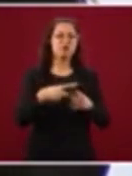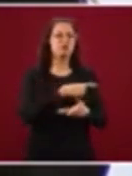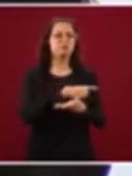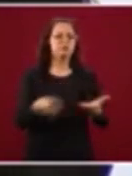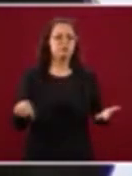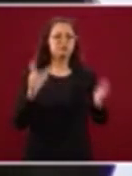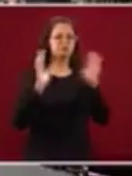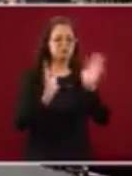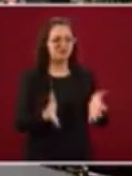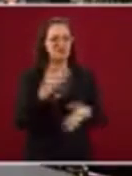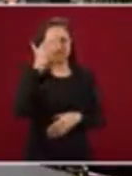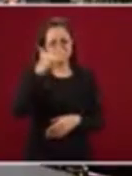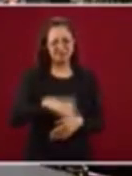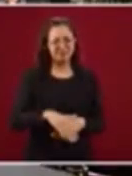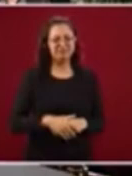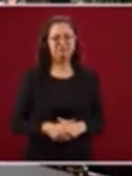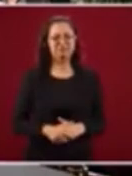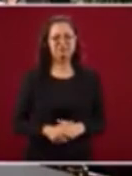Sí, sí, pero